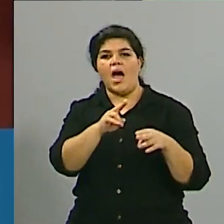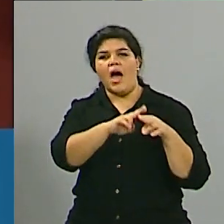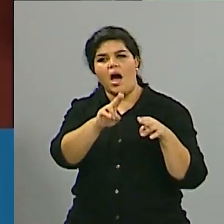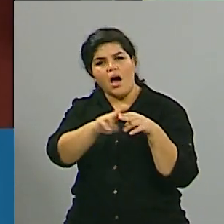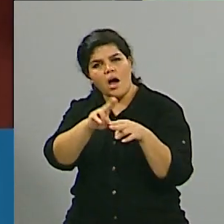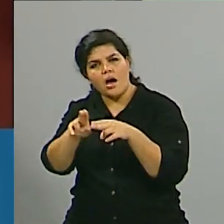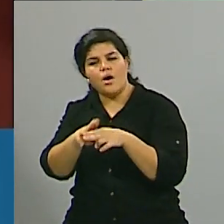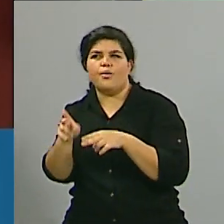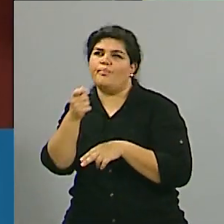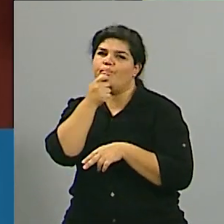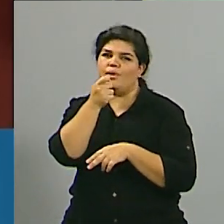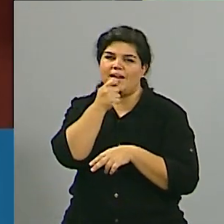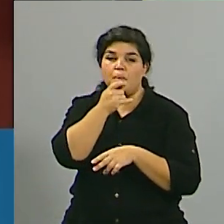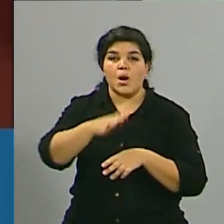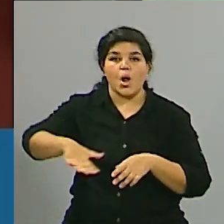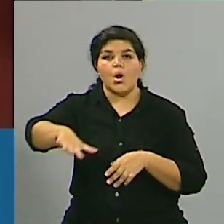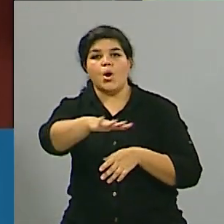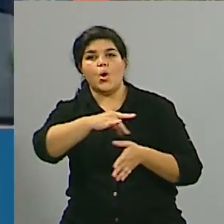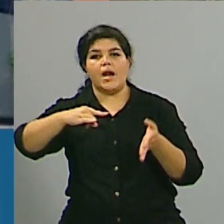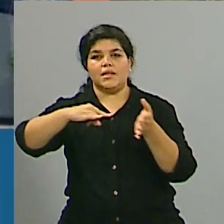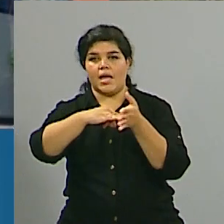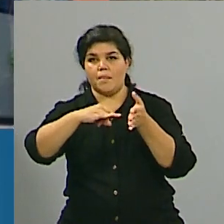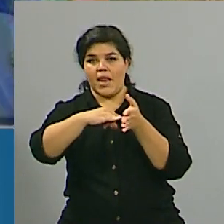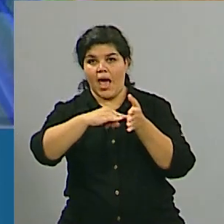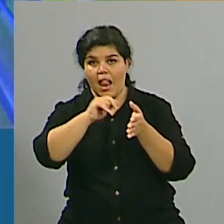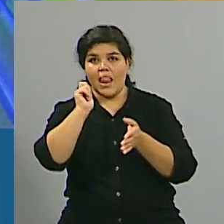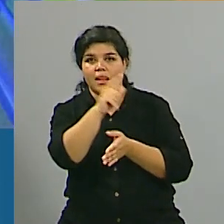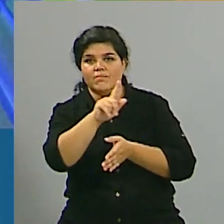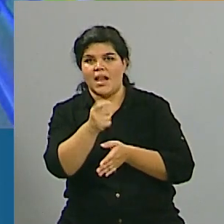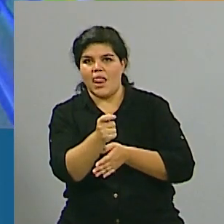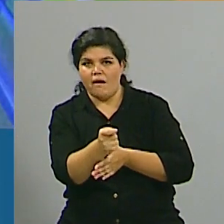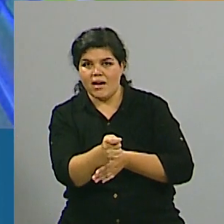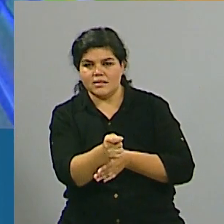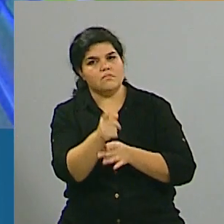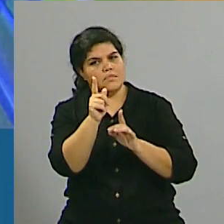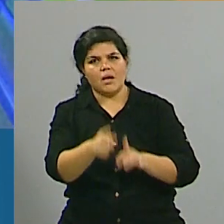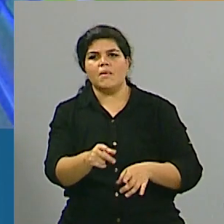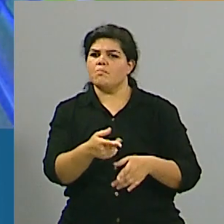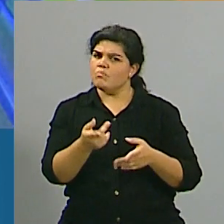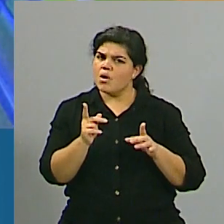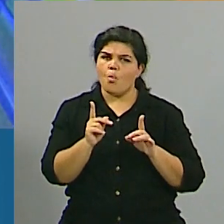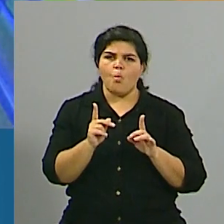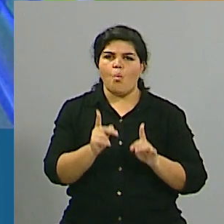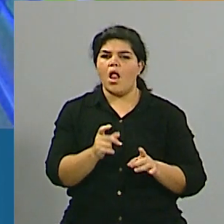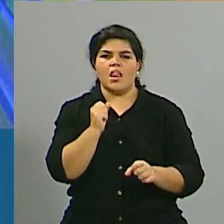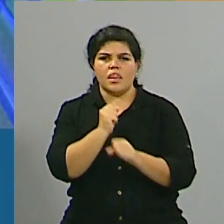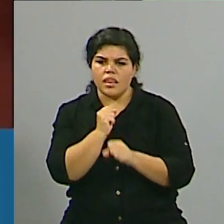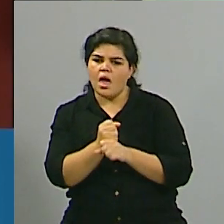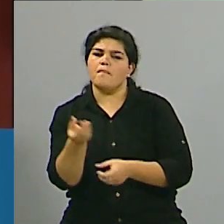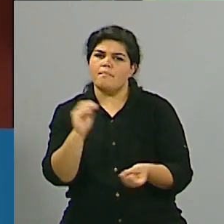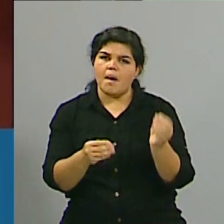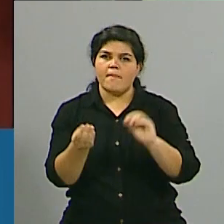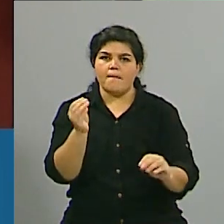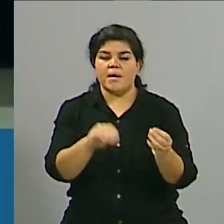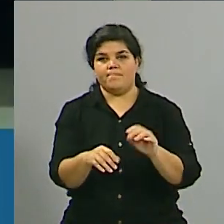por ejemplo, la terminal, que han sido avances importantes, pero siempre hay algo más que hacer, ¿no? Por supuesto, de hecho yo he sido concejal en